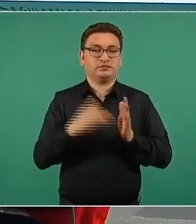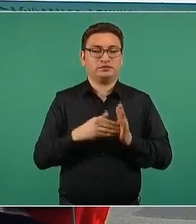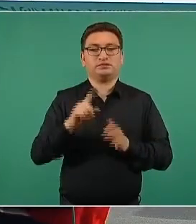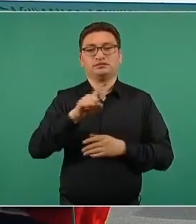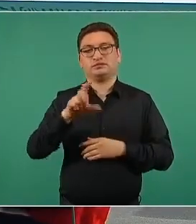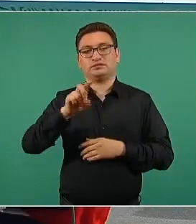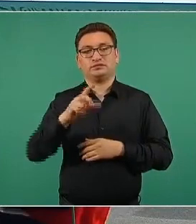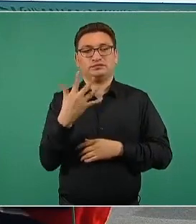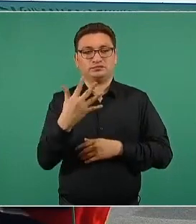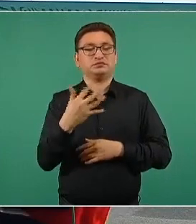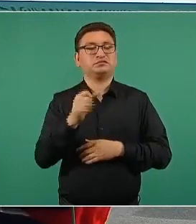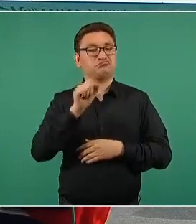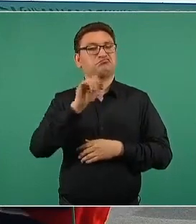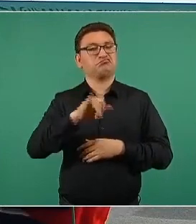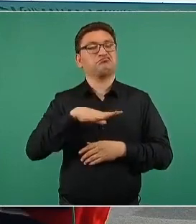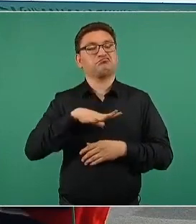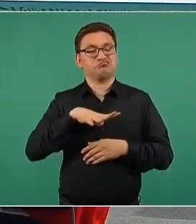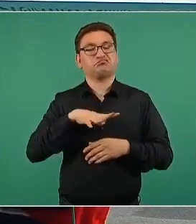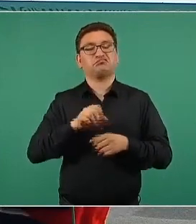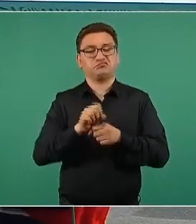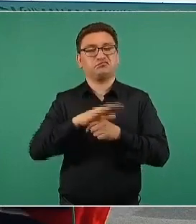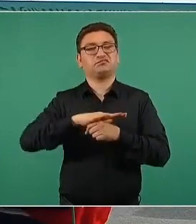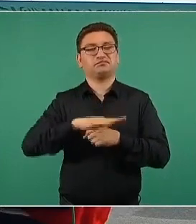3.562.135 casos confirmados.